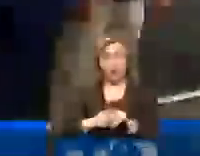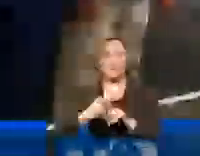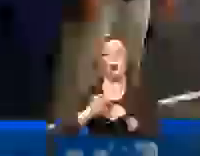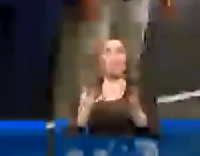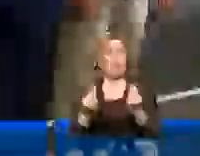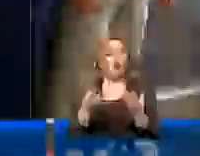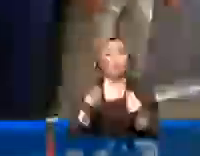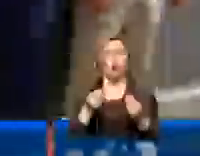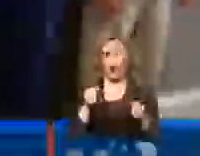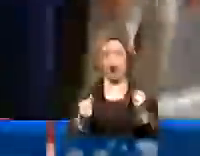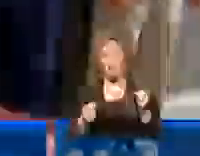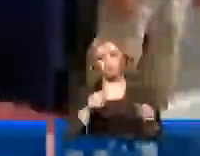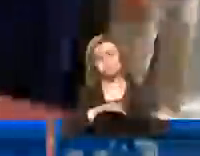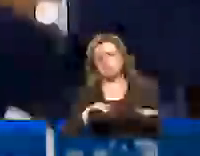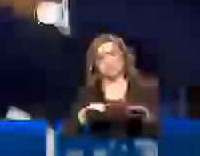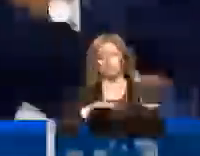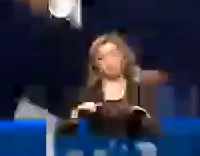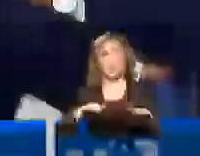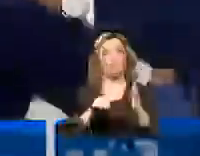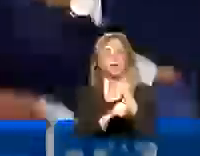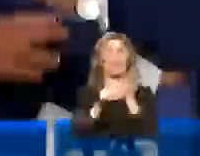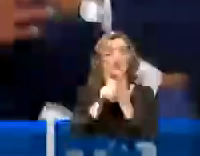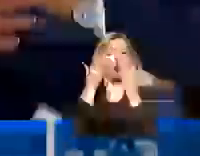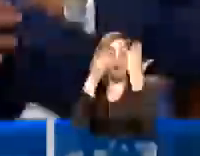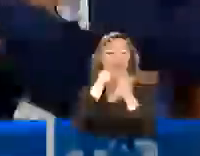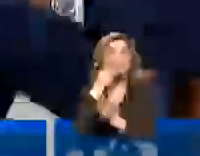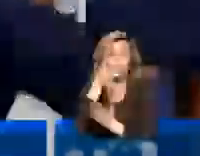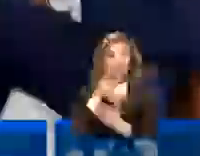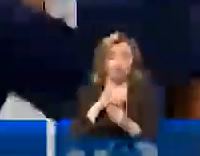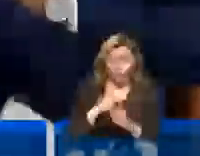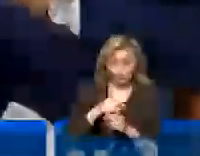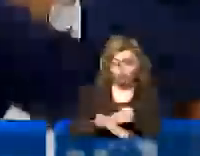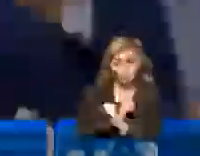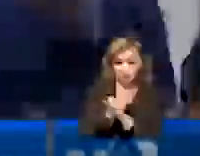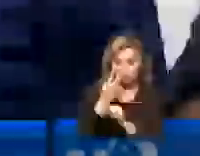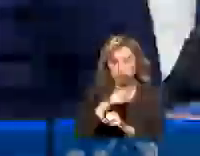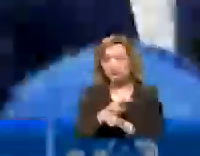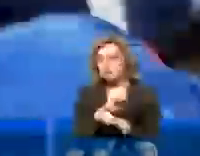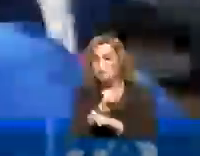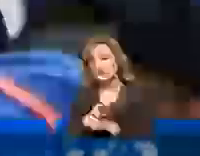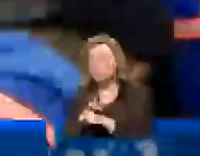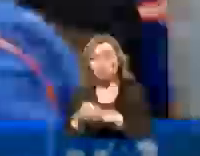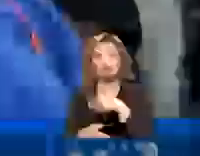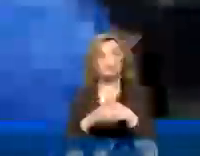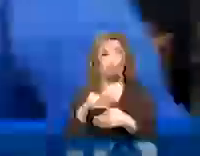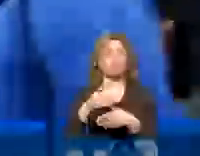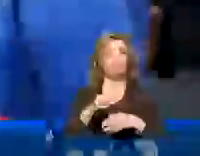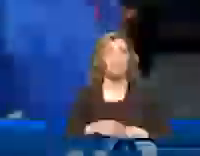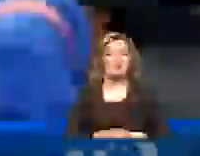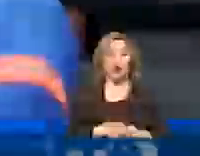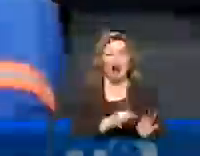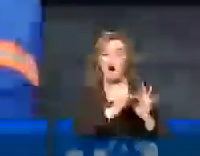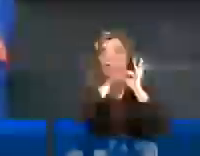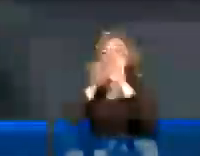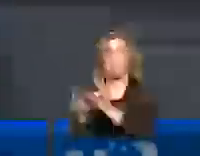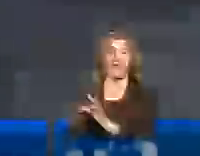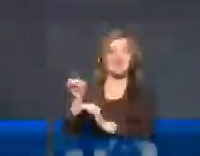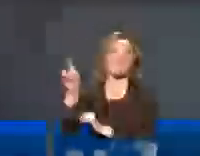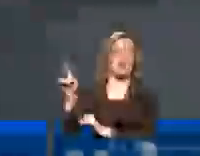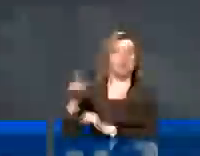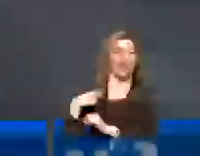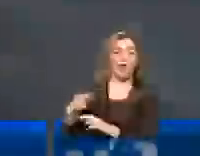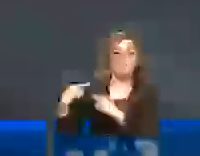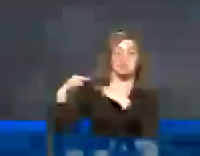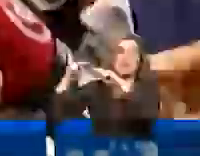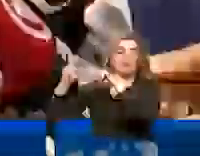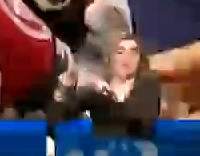Transporte y Obras Públicas, Gabriel Martínez, recorrió esta mañana el lugar para verificar los avances tras la concesión de la vía a la empresa privada